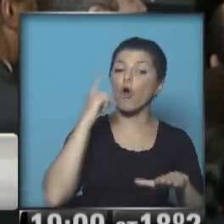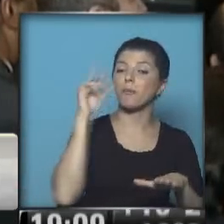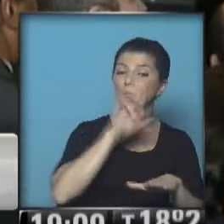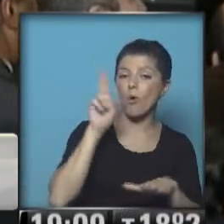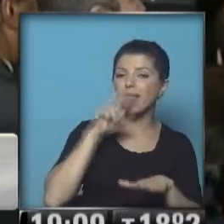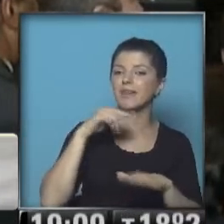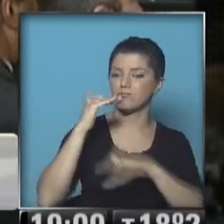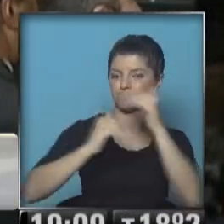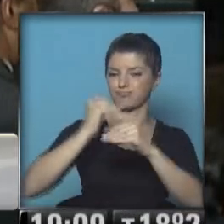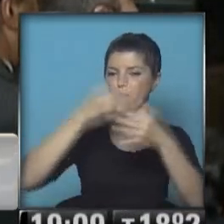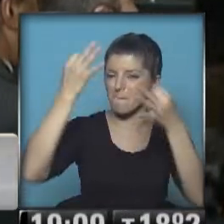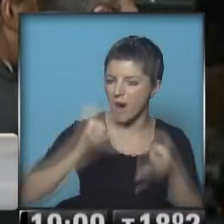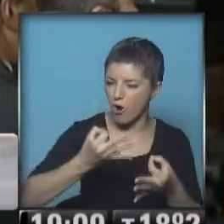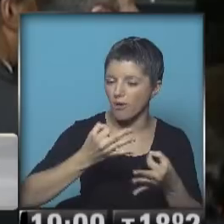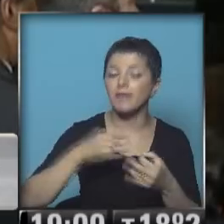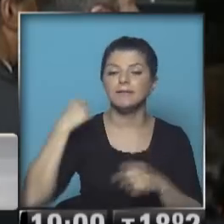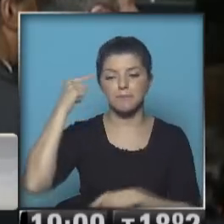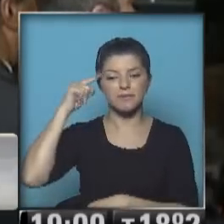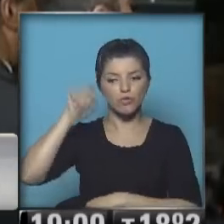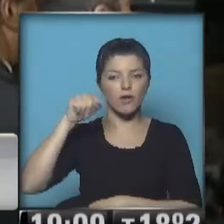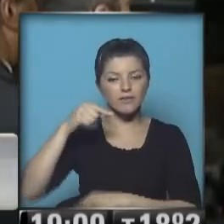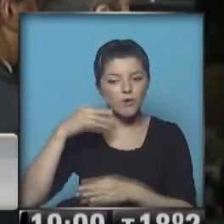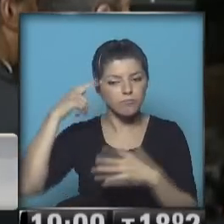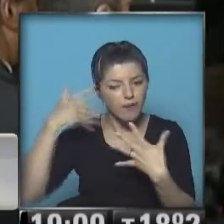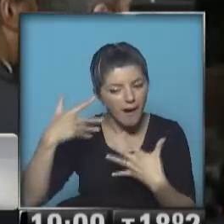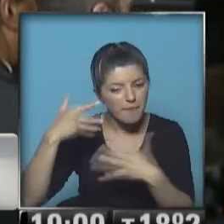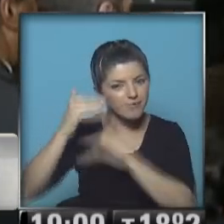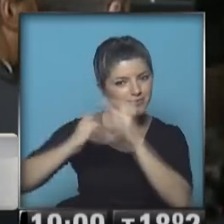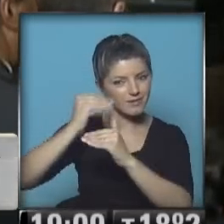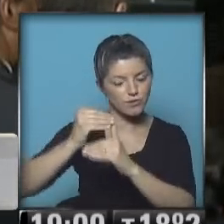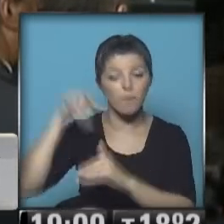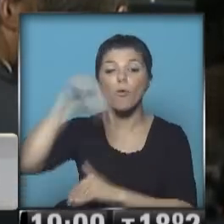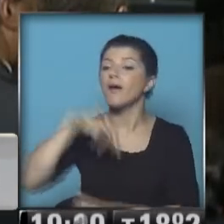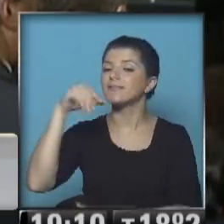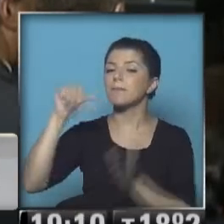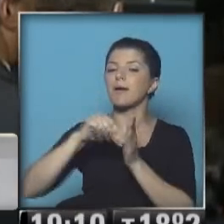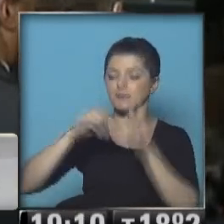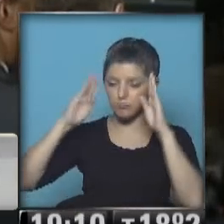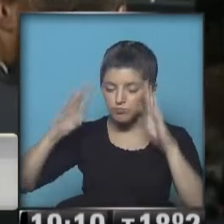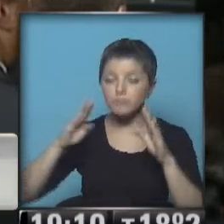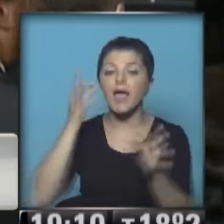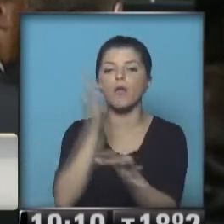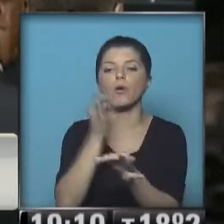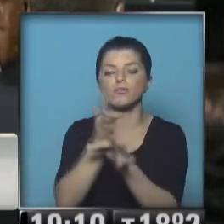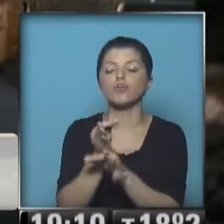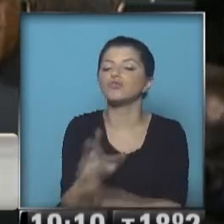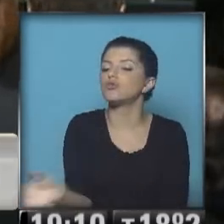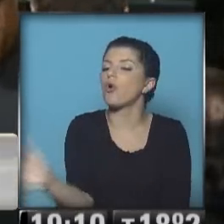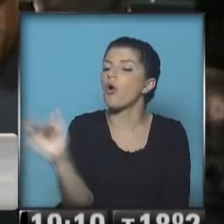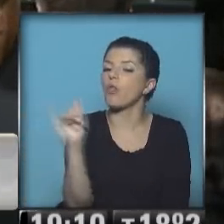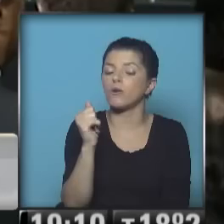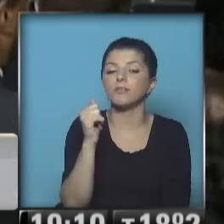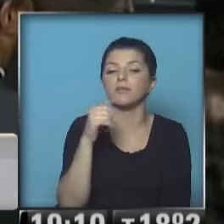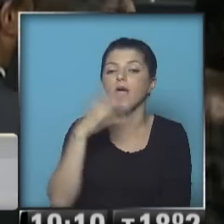posibilitando el desarrollo de sus capacidades en su máximo potencial. Un país que apuesta sin dudas a la educación todos los días en